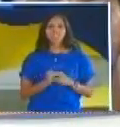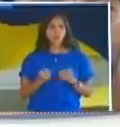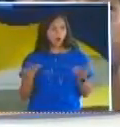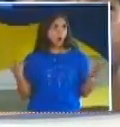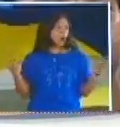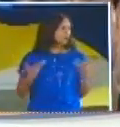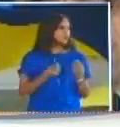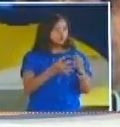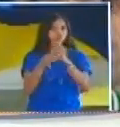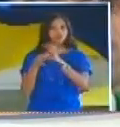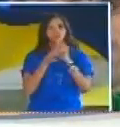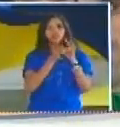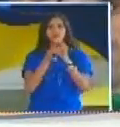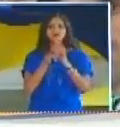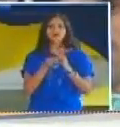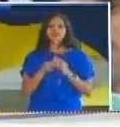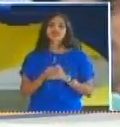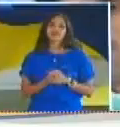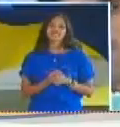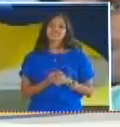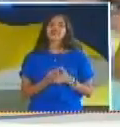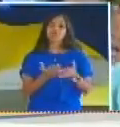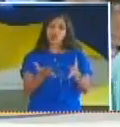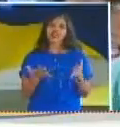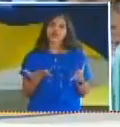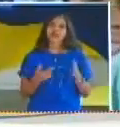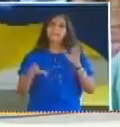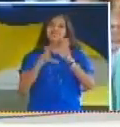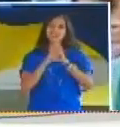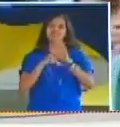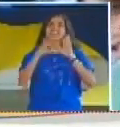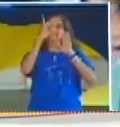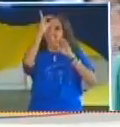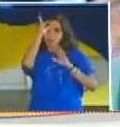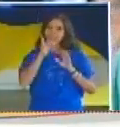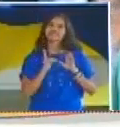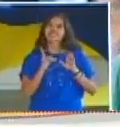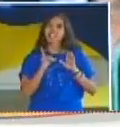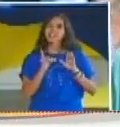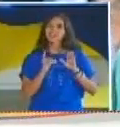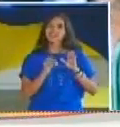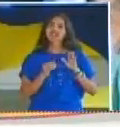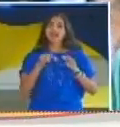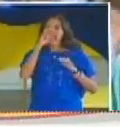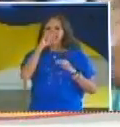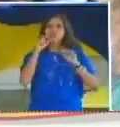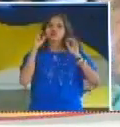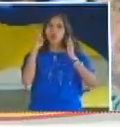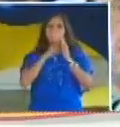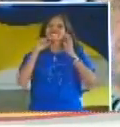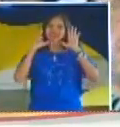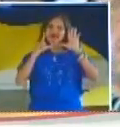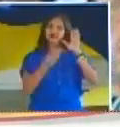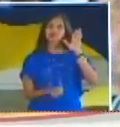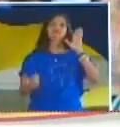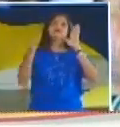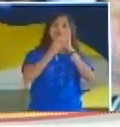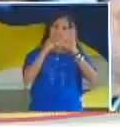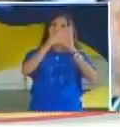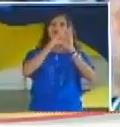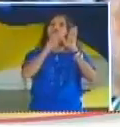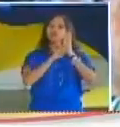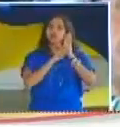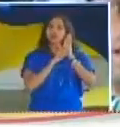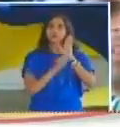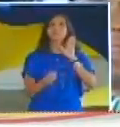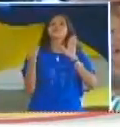consenso unificado en cuanto a ella, es que logremos que la ley para las personas con discapacidad del año 2007 le podamos dar un carácter